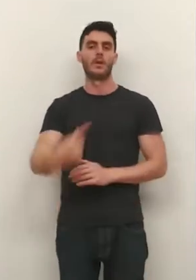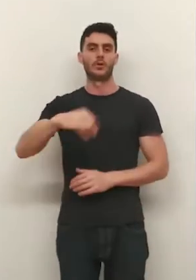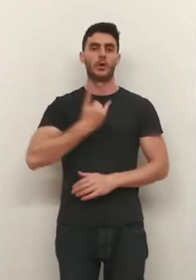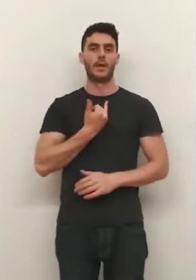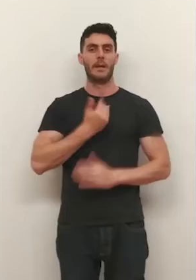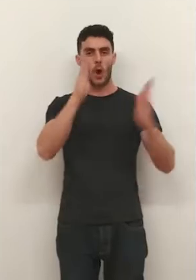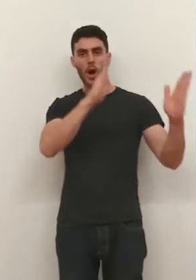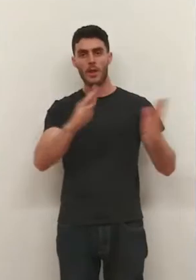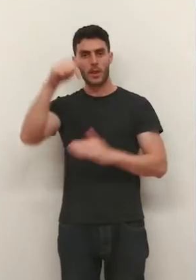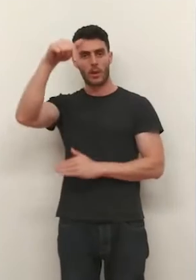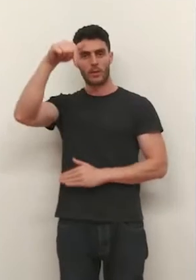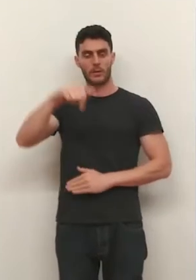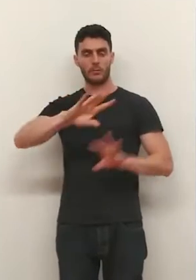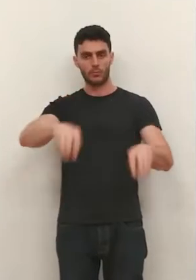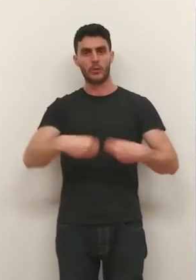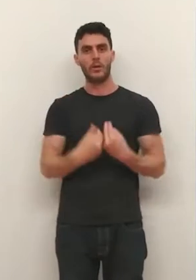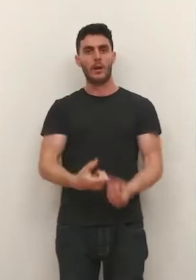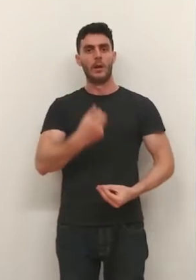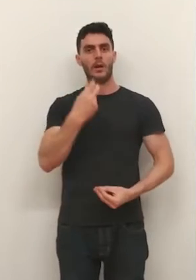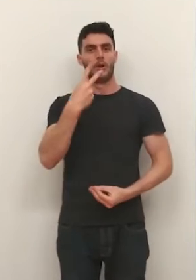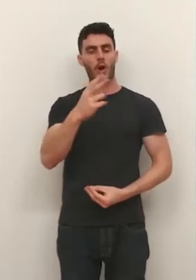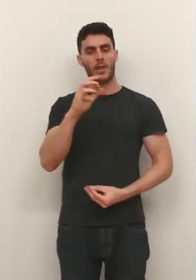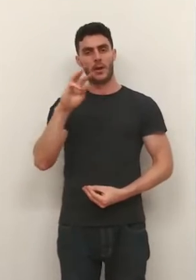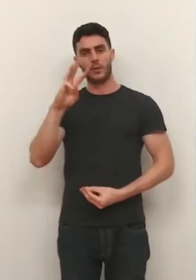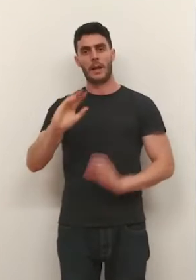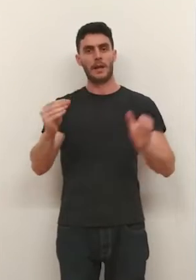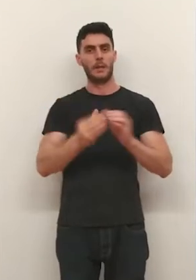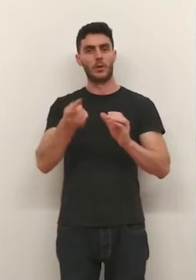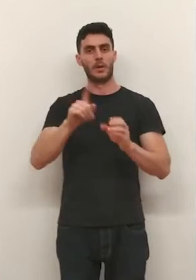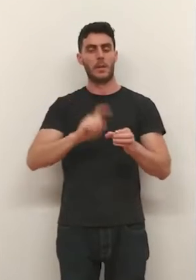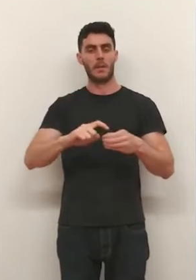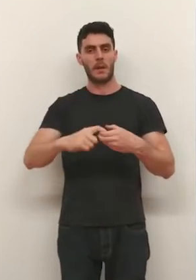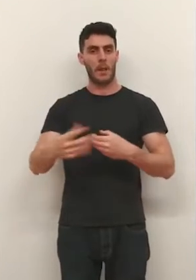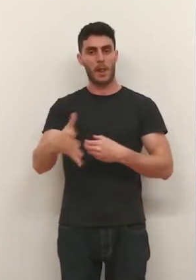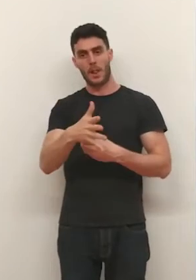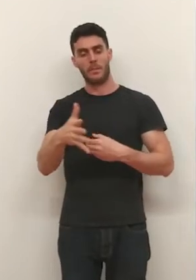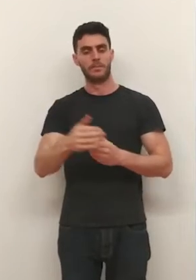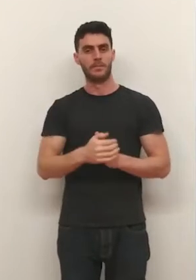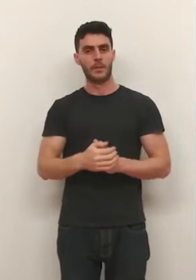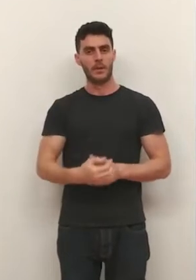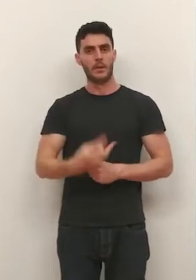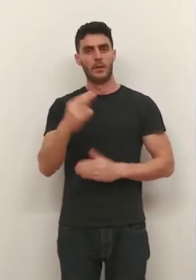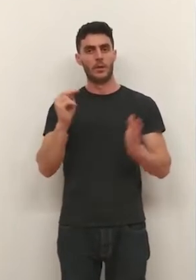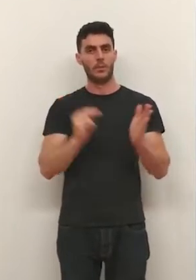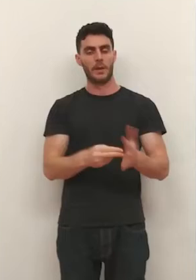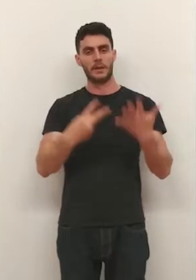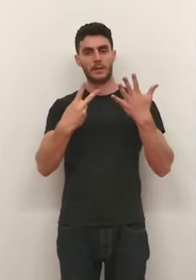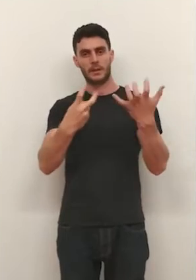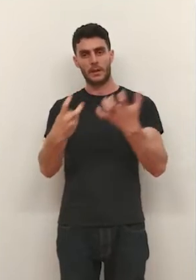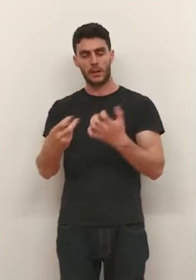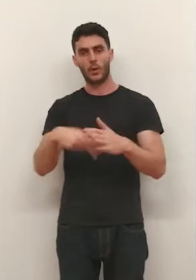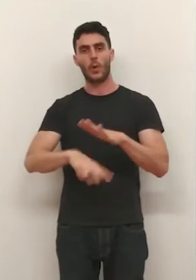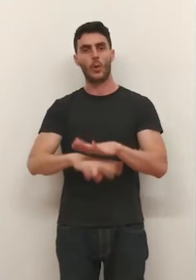Contamos para esta edición con un total de 203 equipos y con una participación aproximada de unos